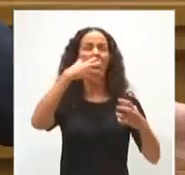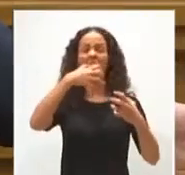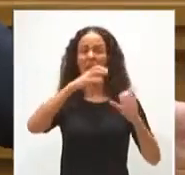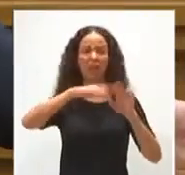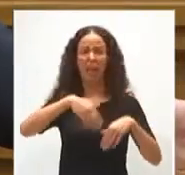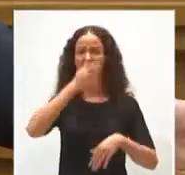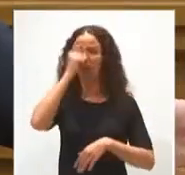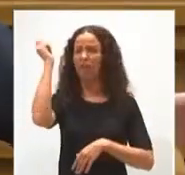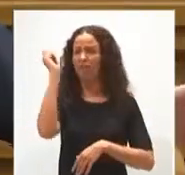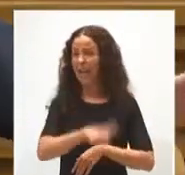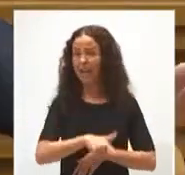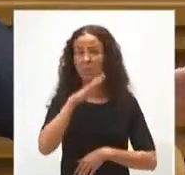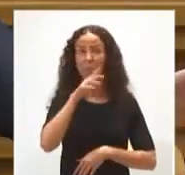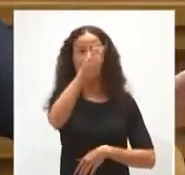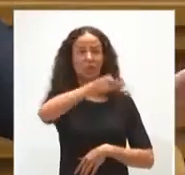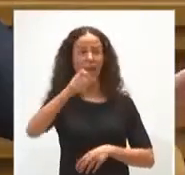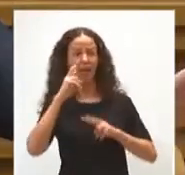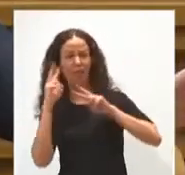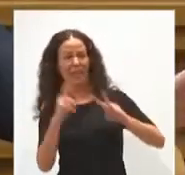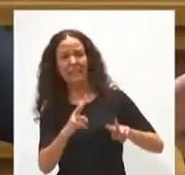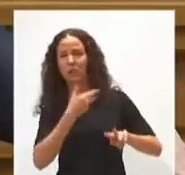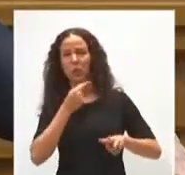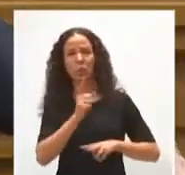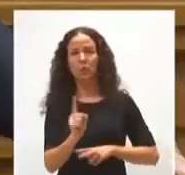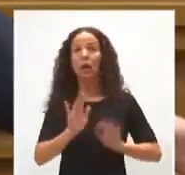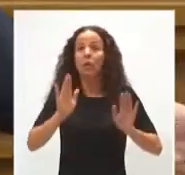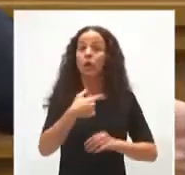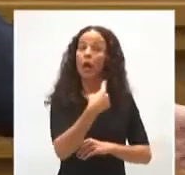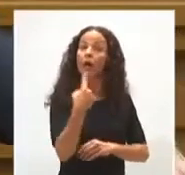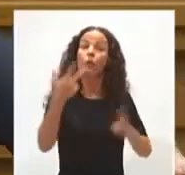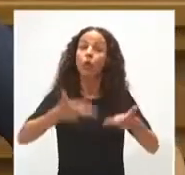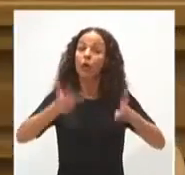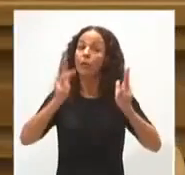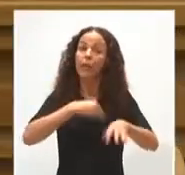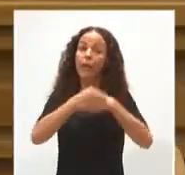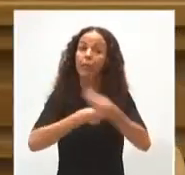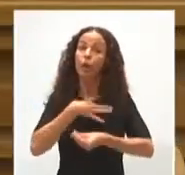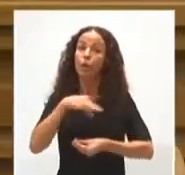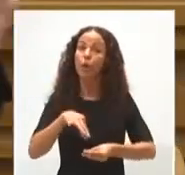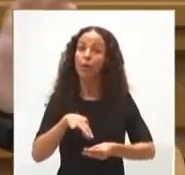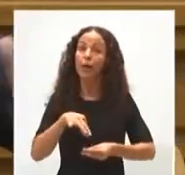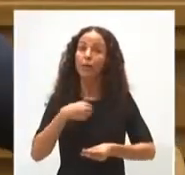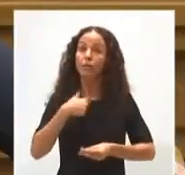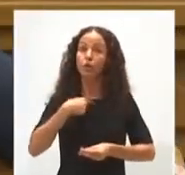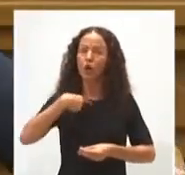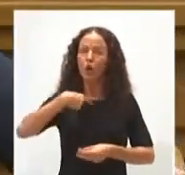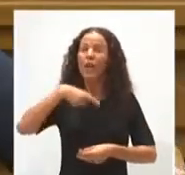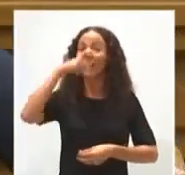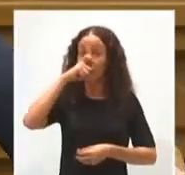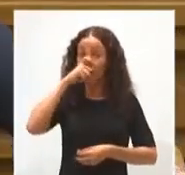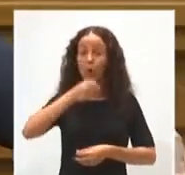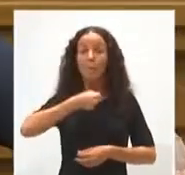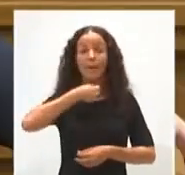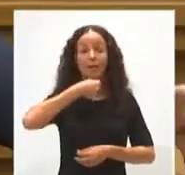he rechazado que además por la gente pero no más allá de eso cada uno es libre de utilizar lo que puede no yo recuerdo que el micrófonos en todo caso de más de falta sillas